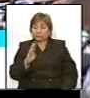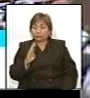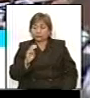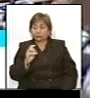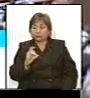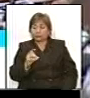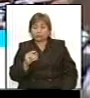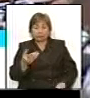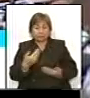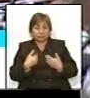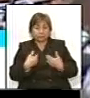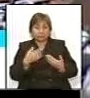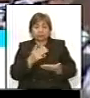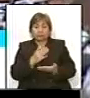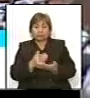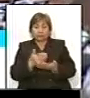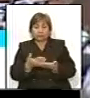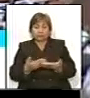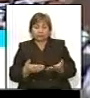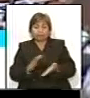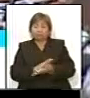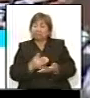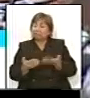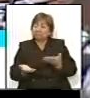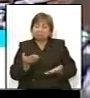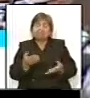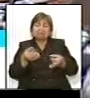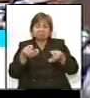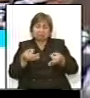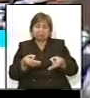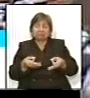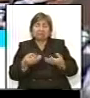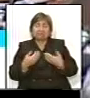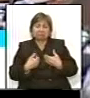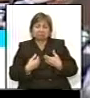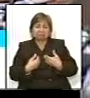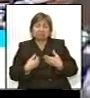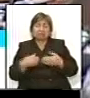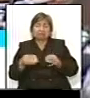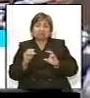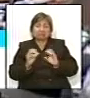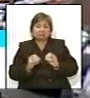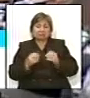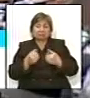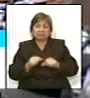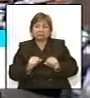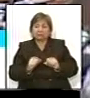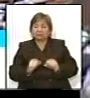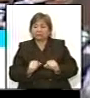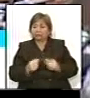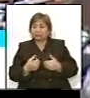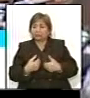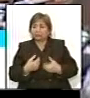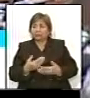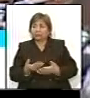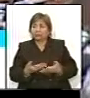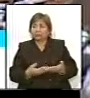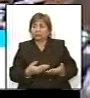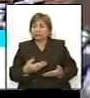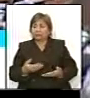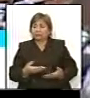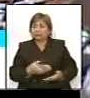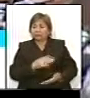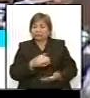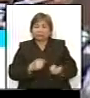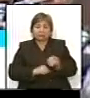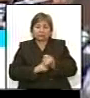los trámites que tienen que hacer, ¿no? Sí. Puedan efectivamente extender esta posibilidad de exoneración, de exención, de